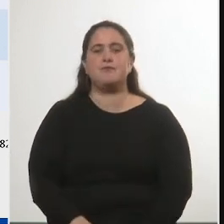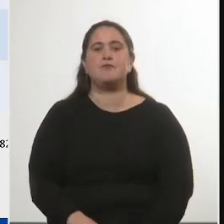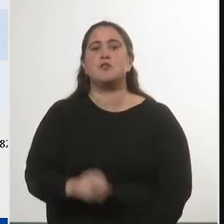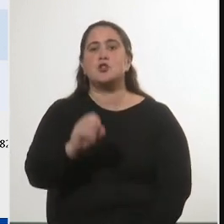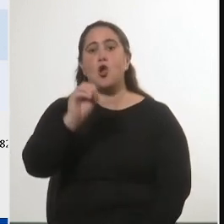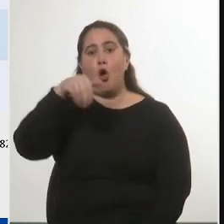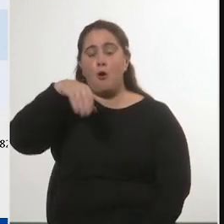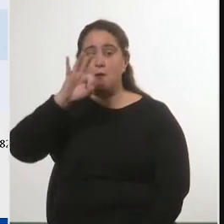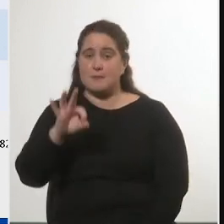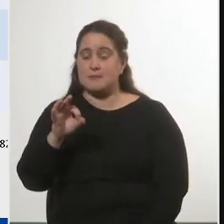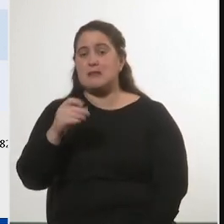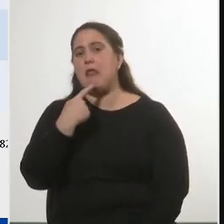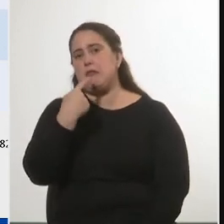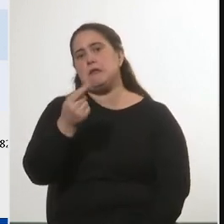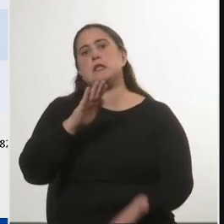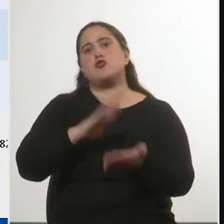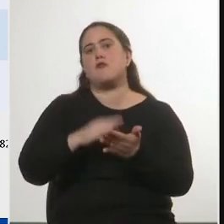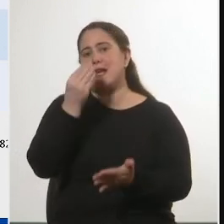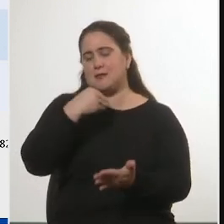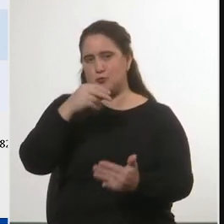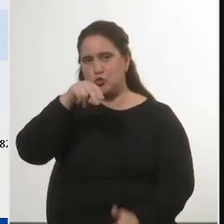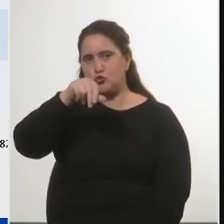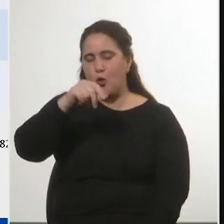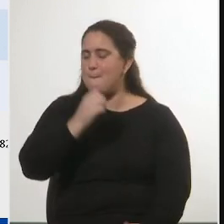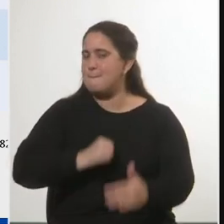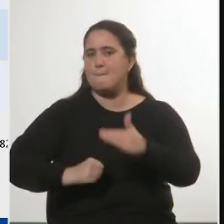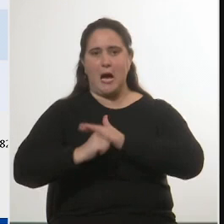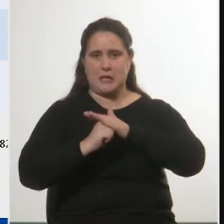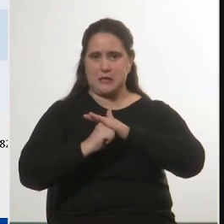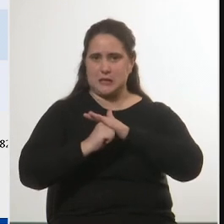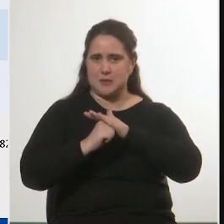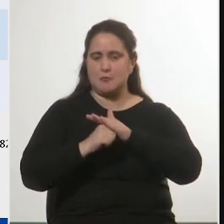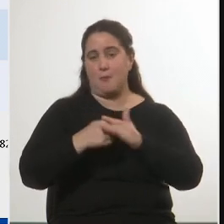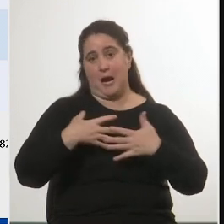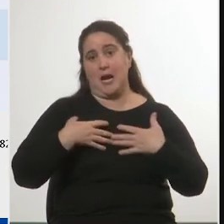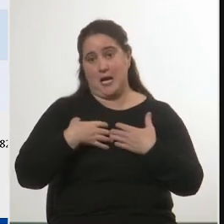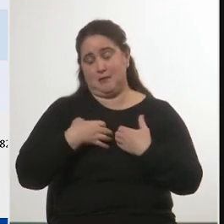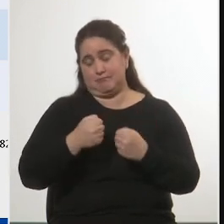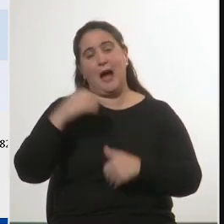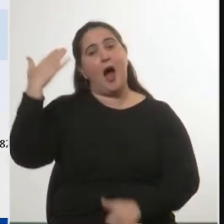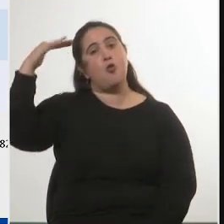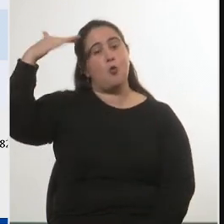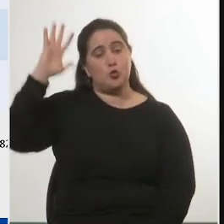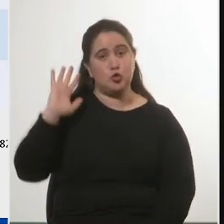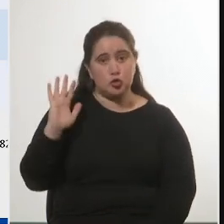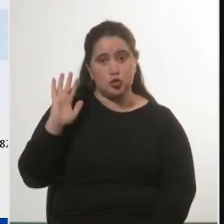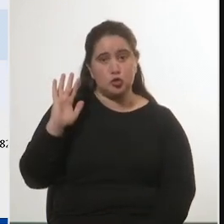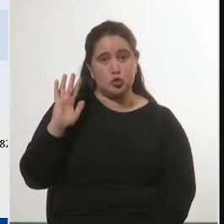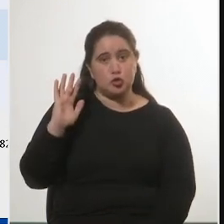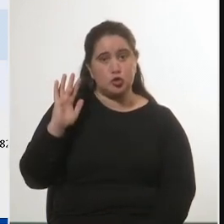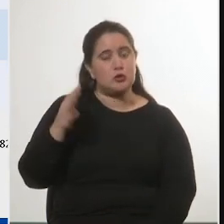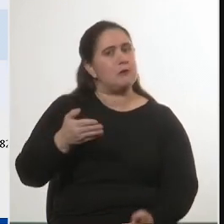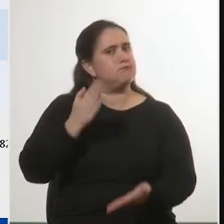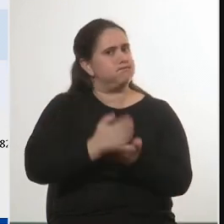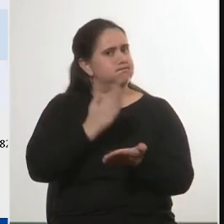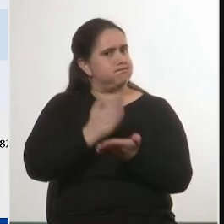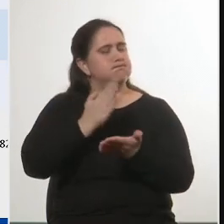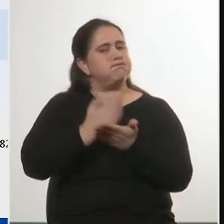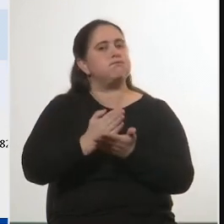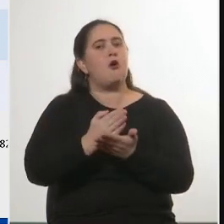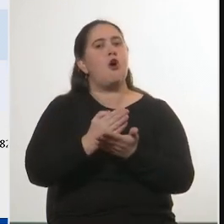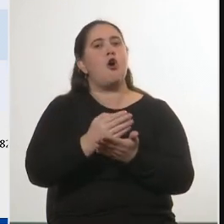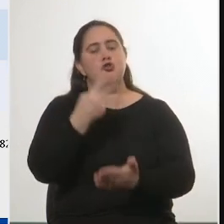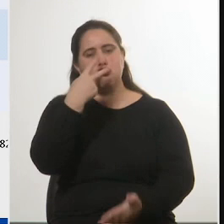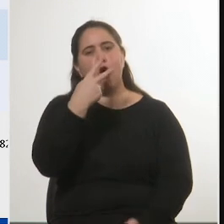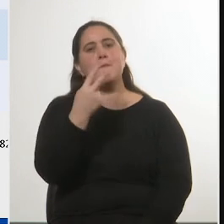de ingesta de sodio establecen que el consumo máximo recomendado para los adultos, siendo muy estricto, es de